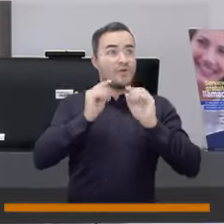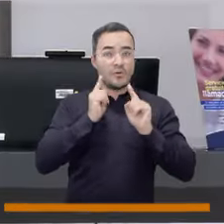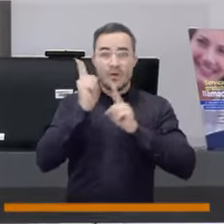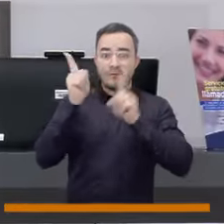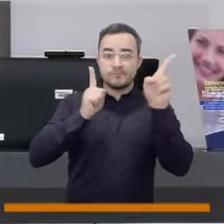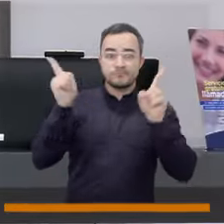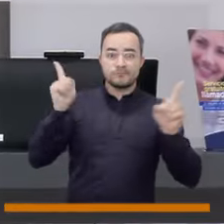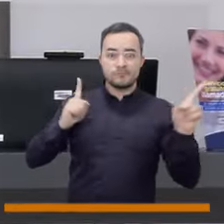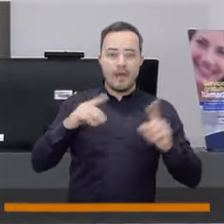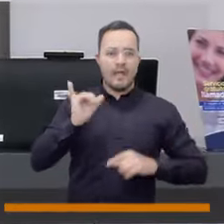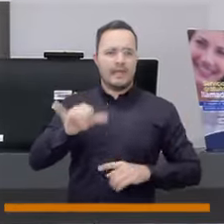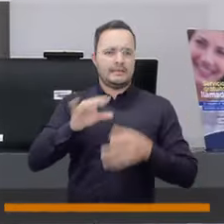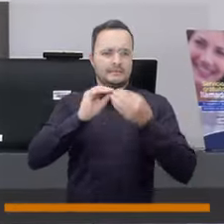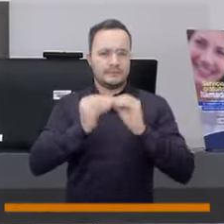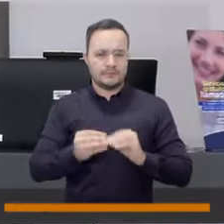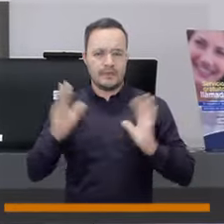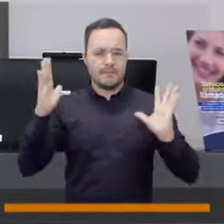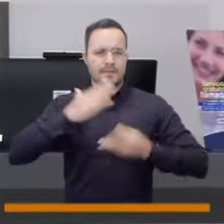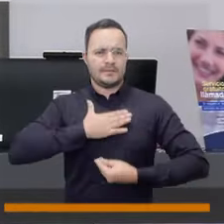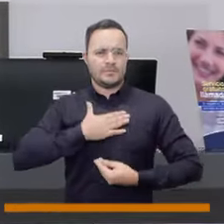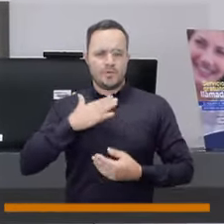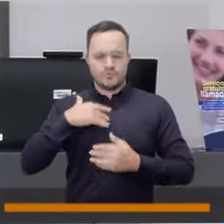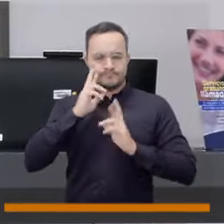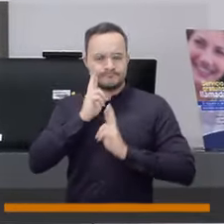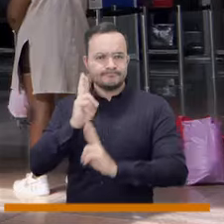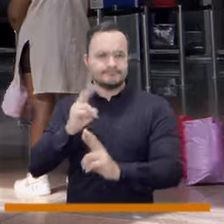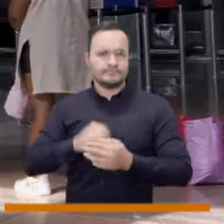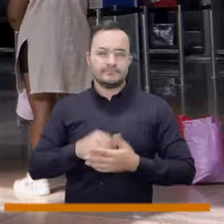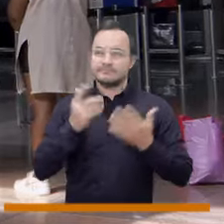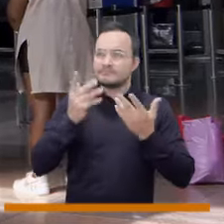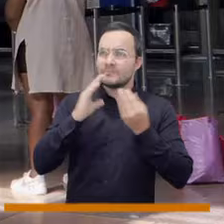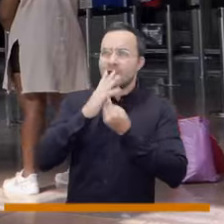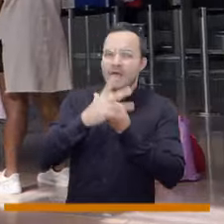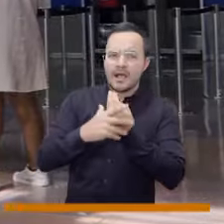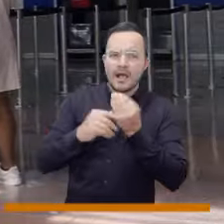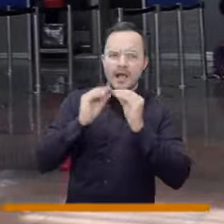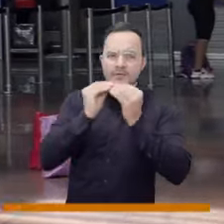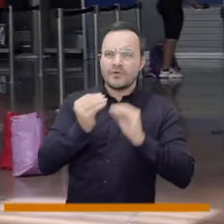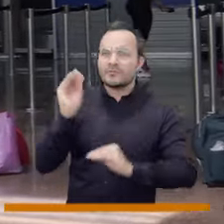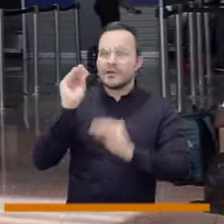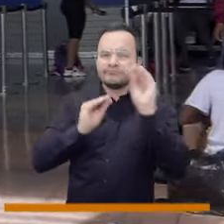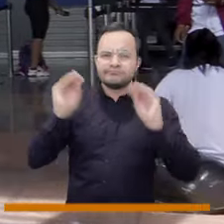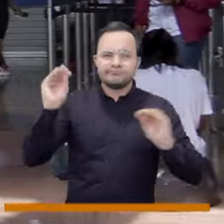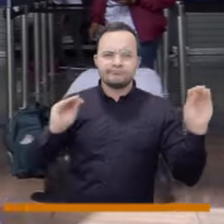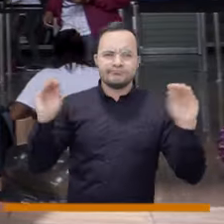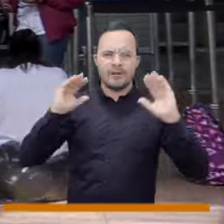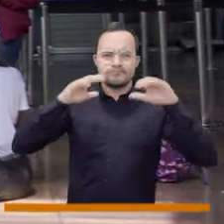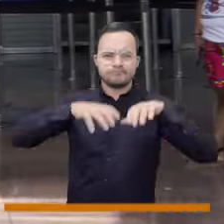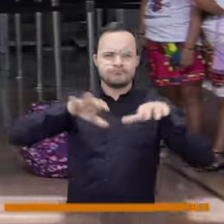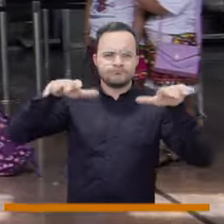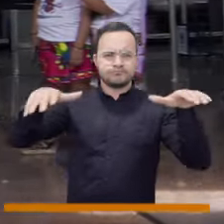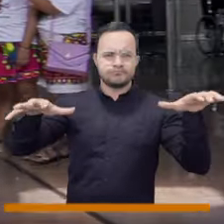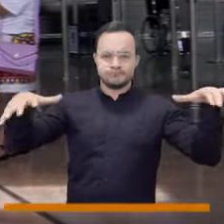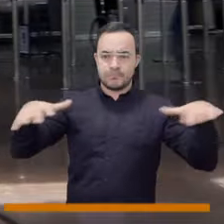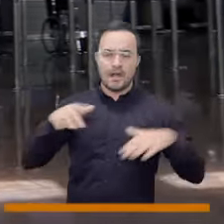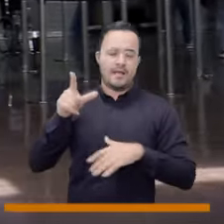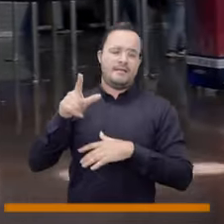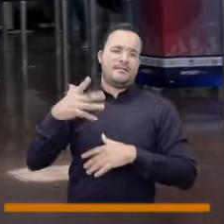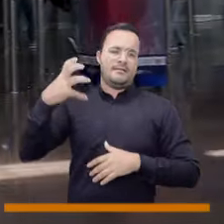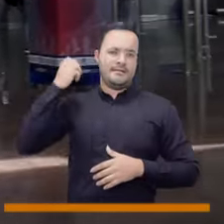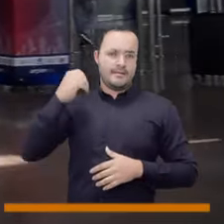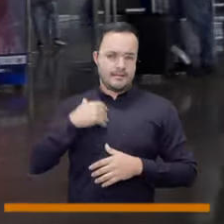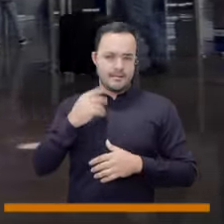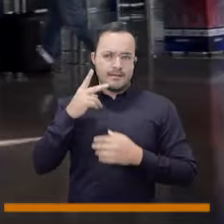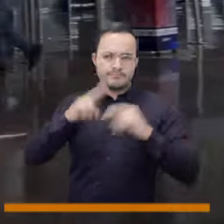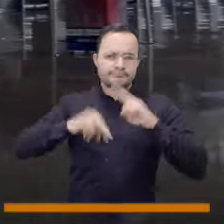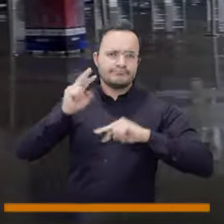la historia, todo ese bien patrimonial, la estética, y cada rincón, cada lugar